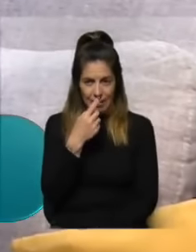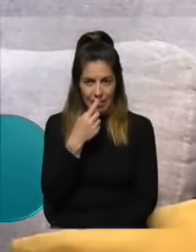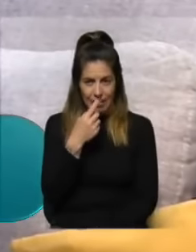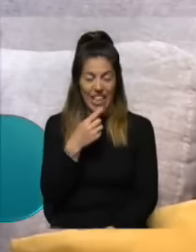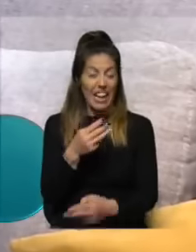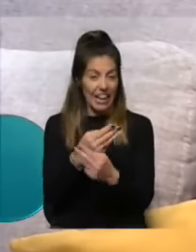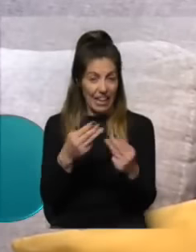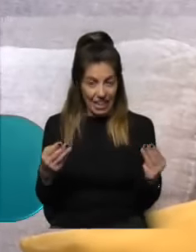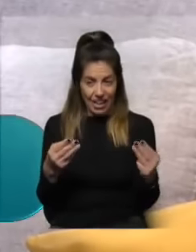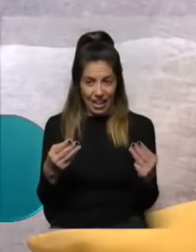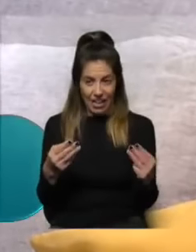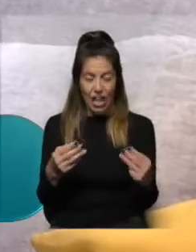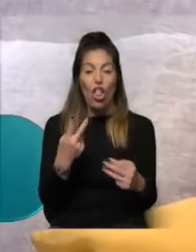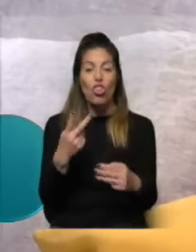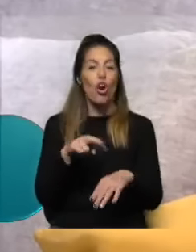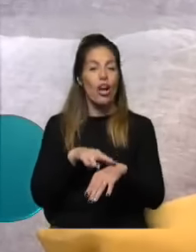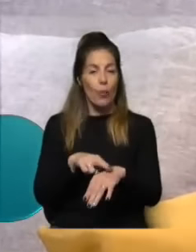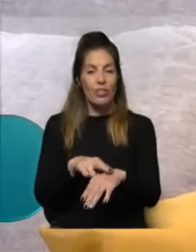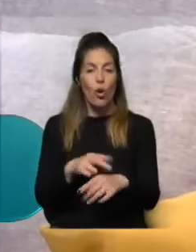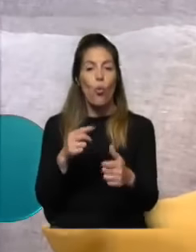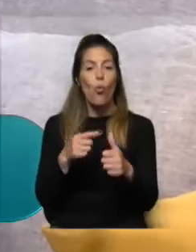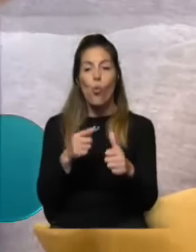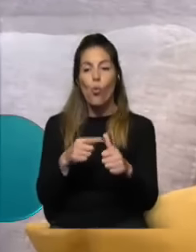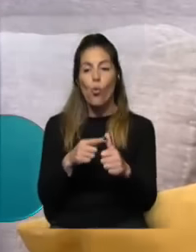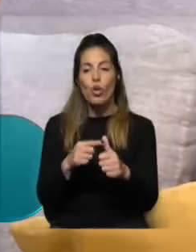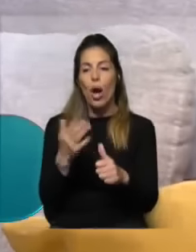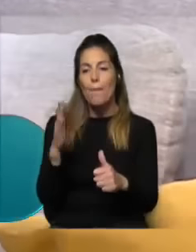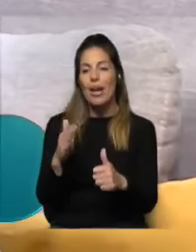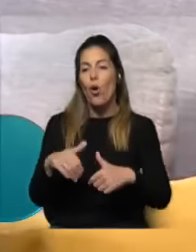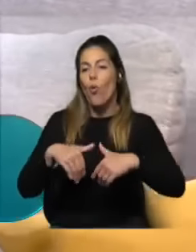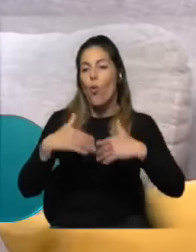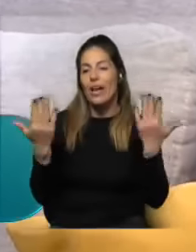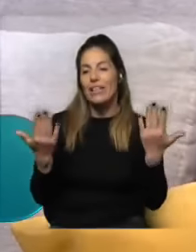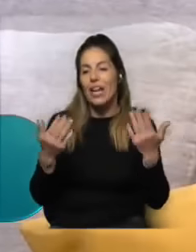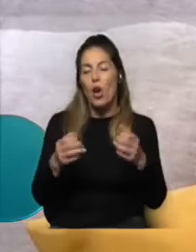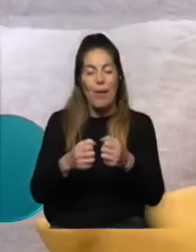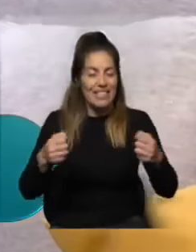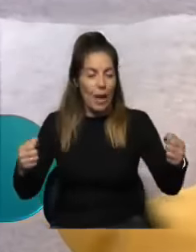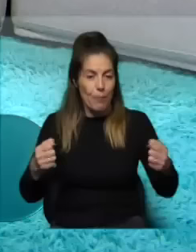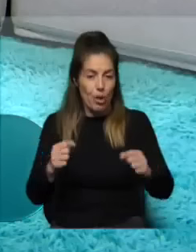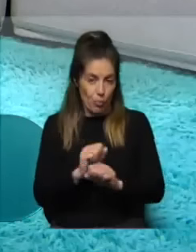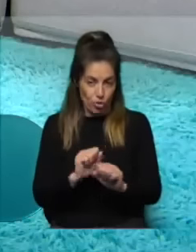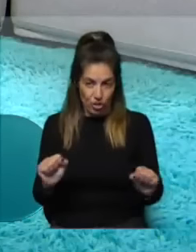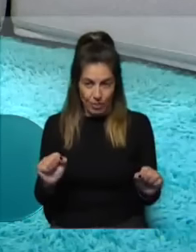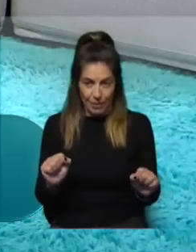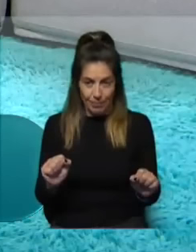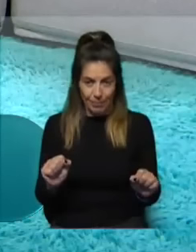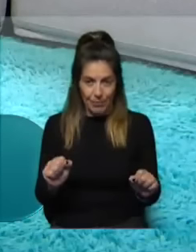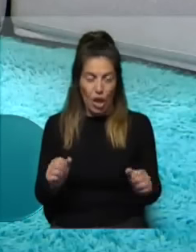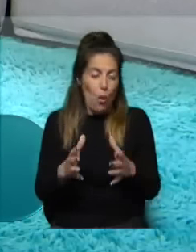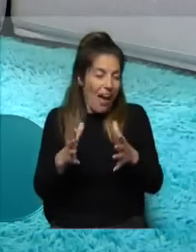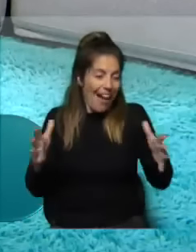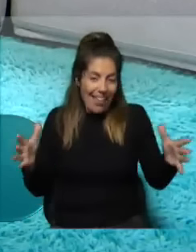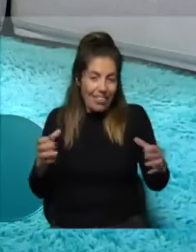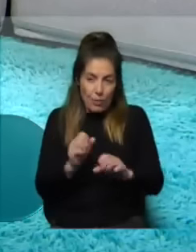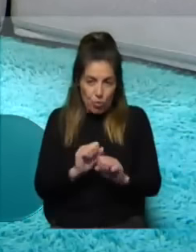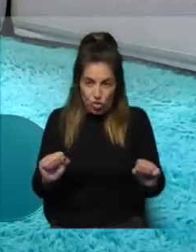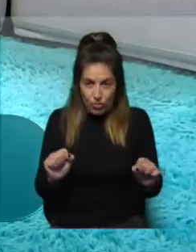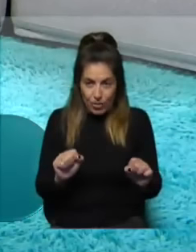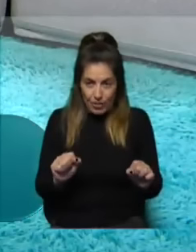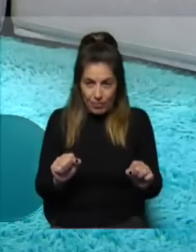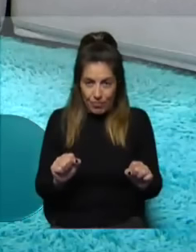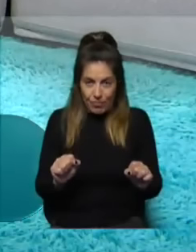general, digamos, dos consejos. Uno, que el espejo, todo, cualquier espejo tiene que ser lo más amplio posible, lo más grande posible. ¿Tá?